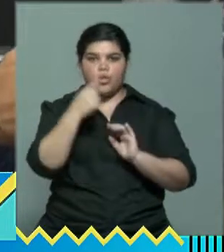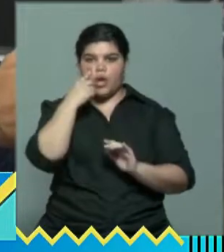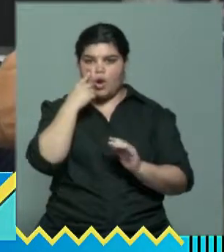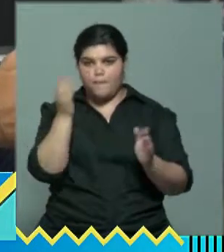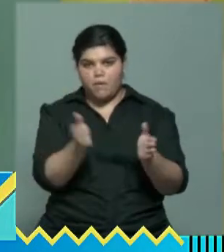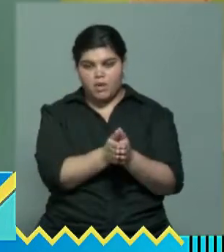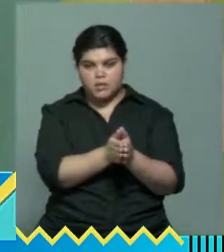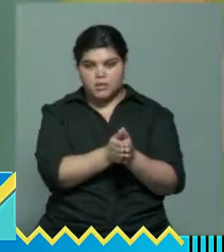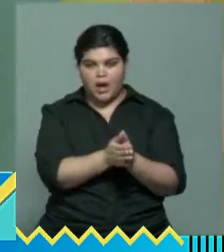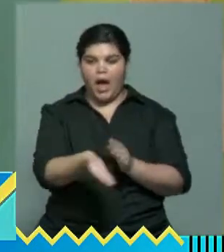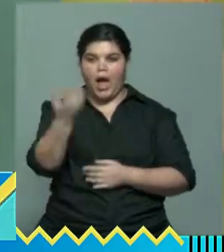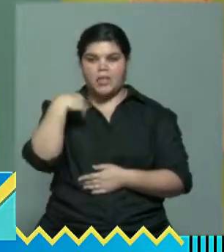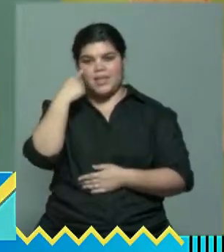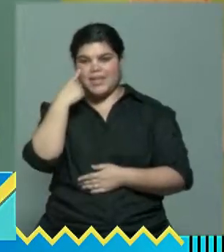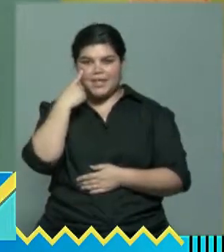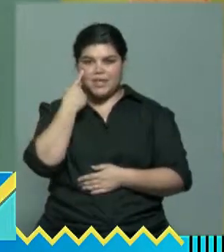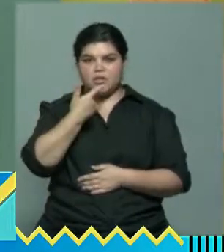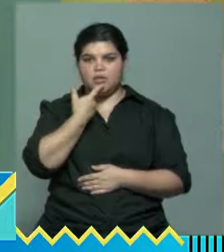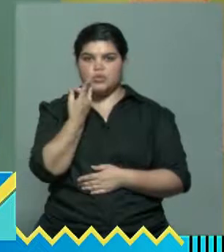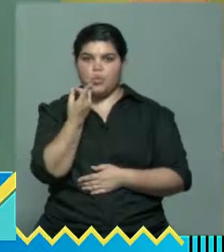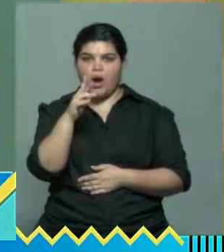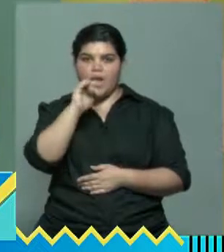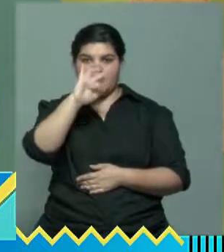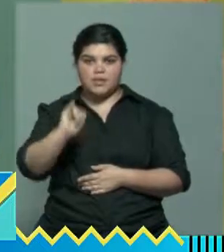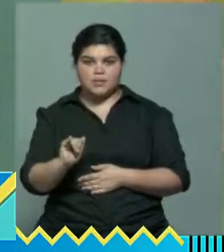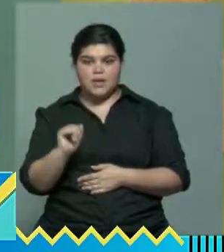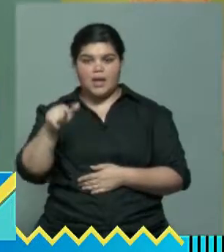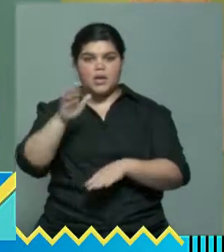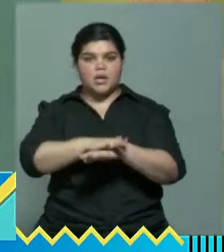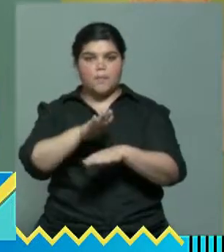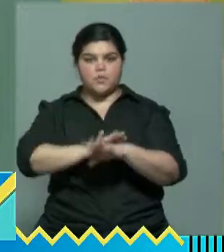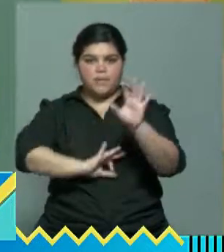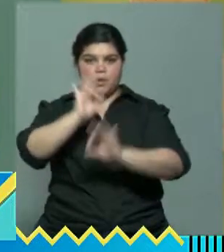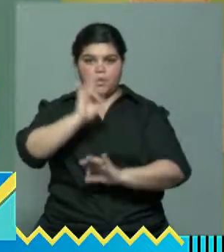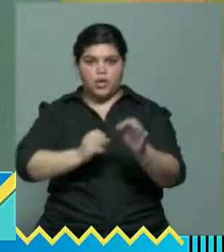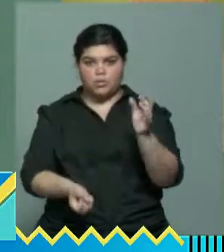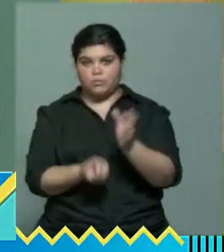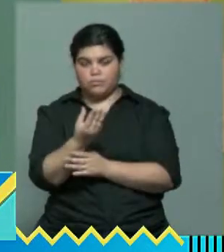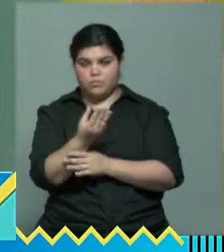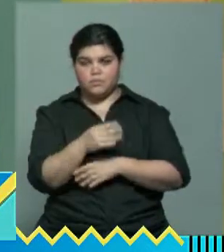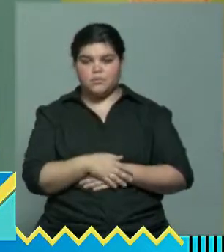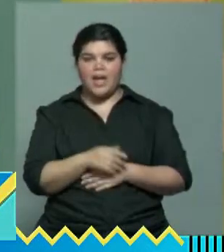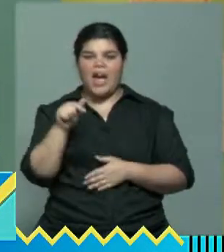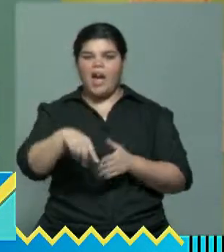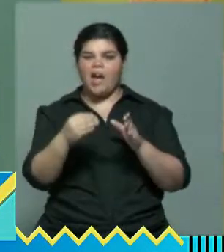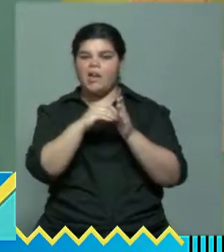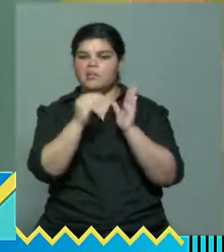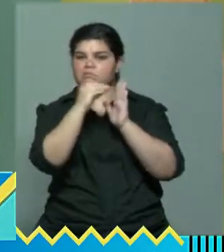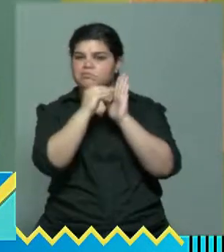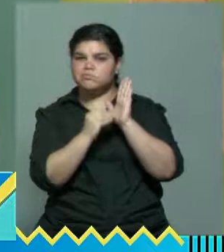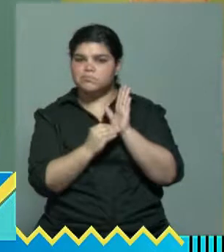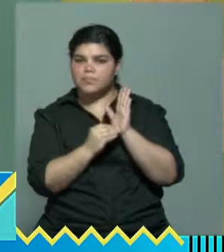intendente Suárez fue uno de los autores del proyecto, y en el cual también se establecían ciertas pautas